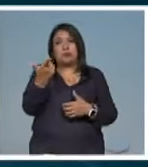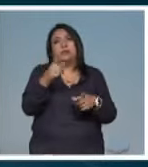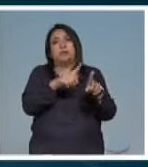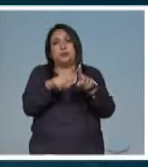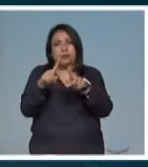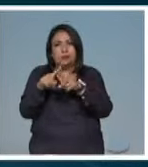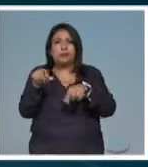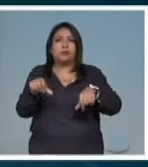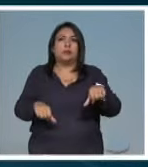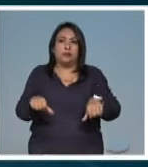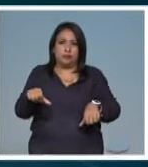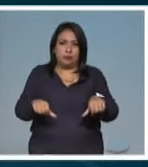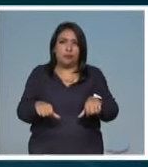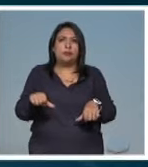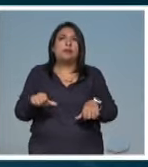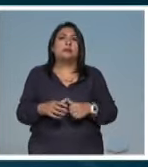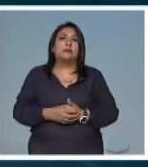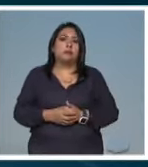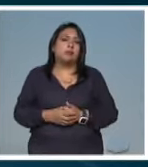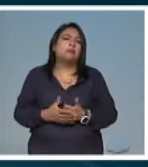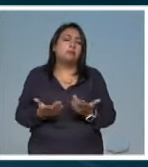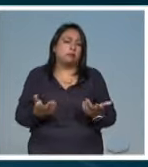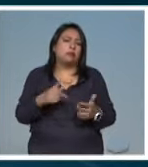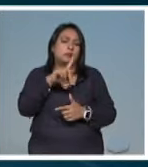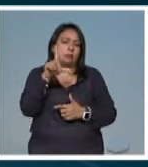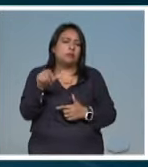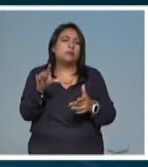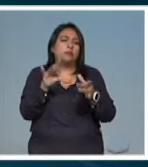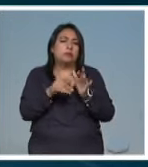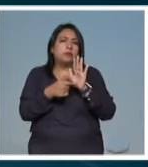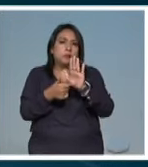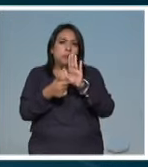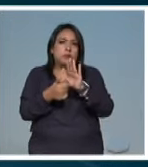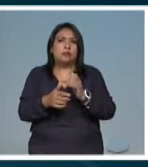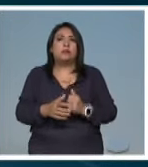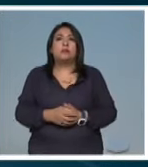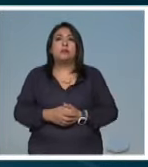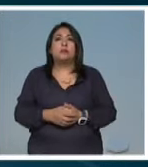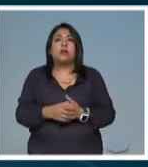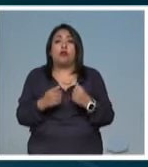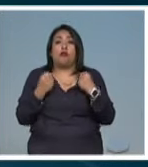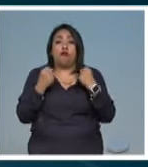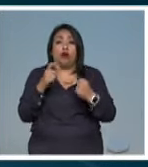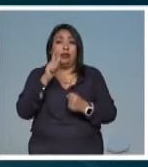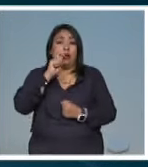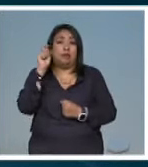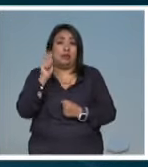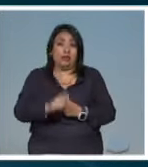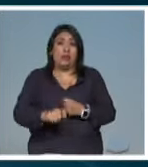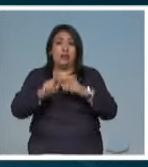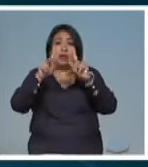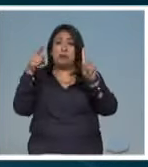estas actividades a las que les iremos dando seguimiento. La fuerza de la amistad, es tema central de la